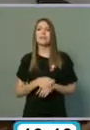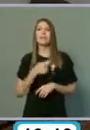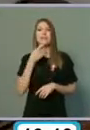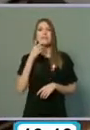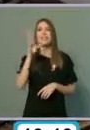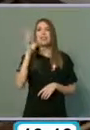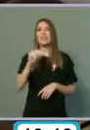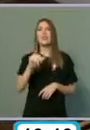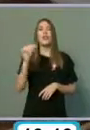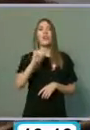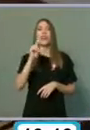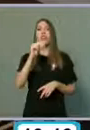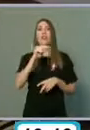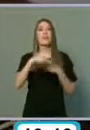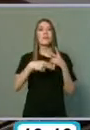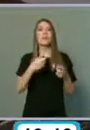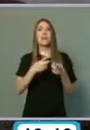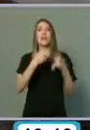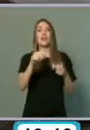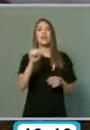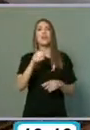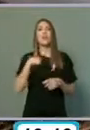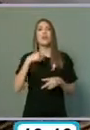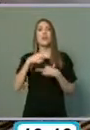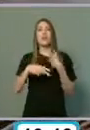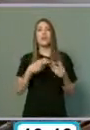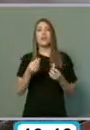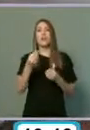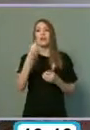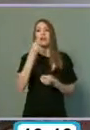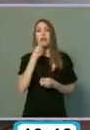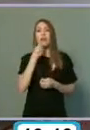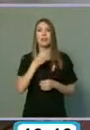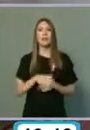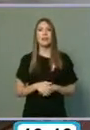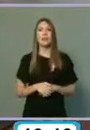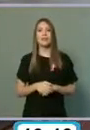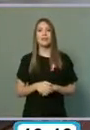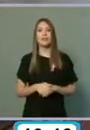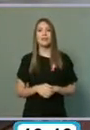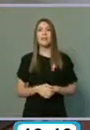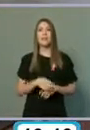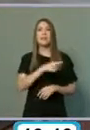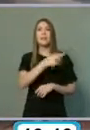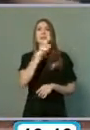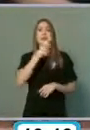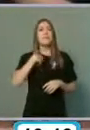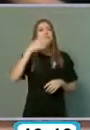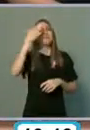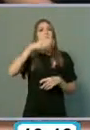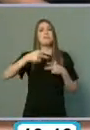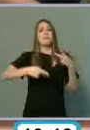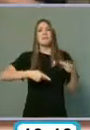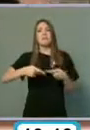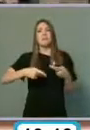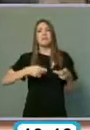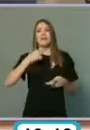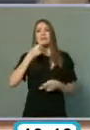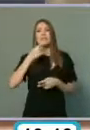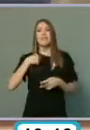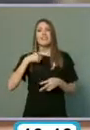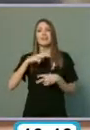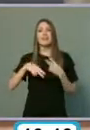ser para ¡Ay! ti. Hoy me la voy a comer yo. Hoy Él- me la voy a comer yo. Él me dijo, ay, chef, yo sé preparar Mire, frijoles bien ricos, yo pues prepáralos. hasta lo voy a echar